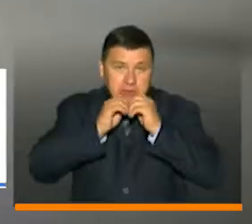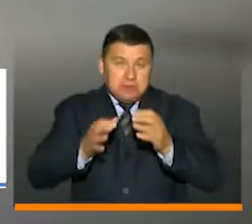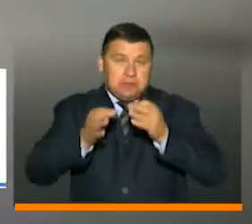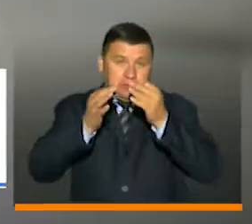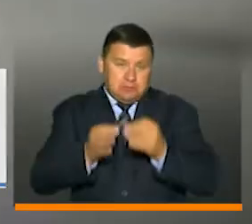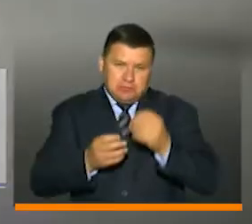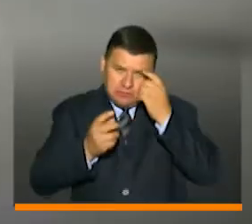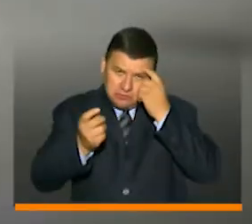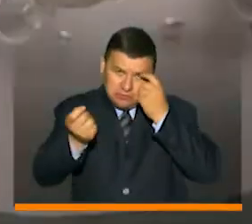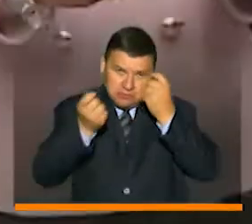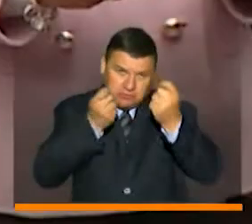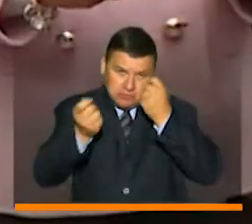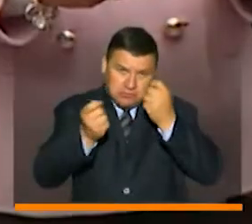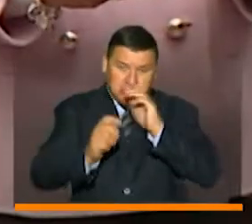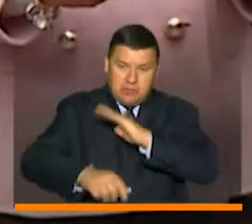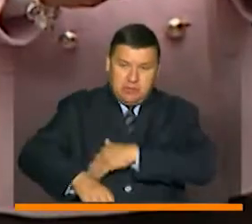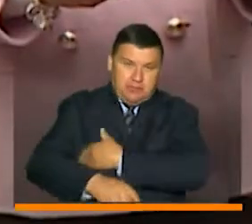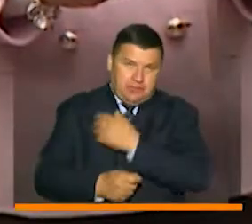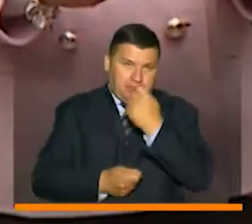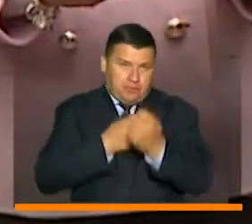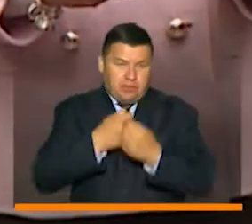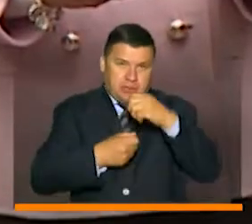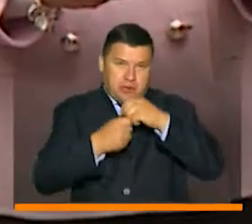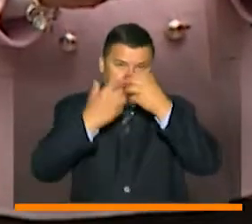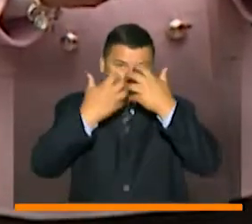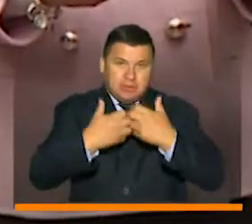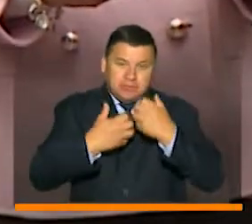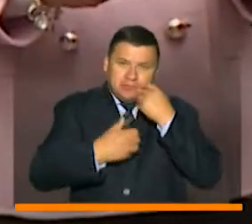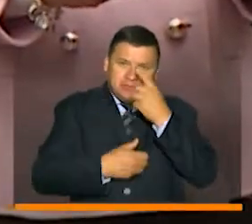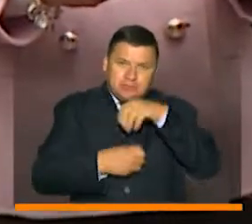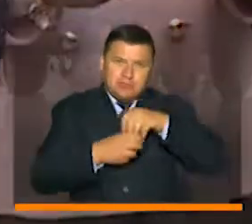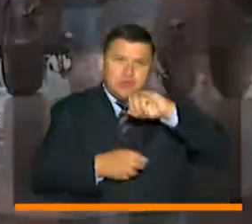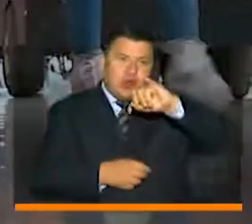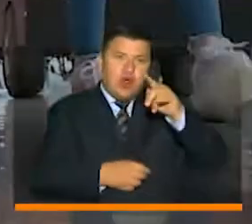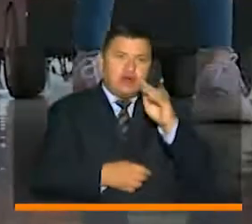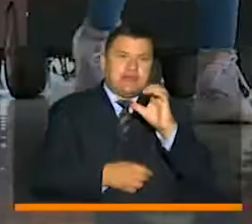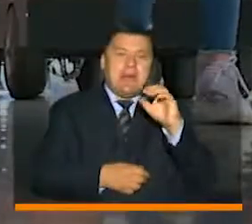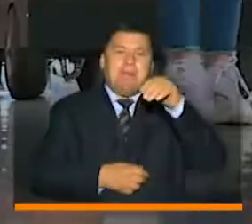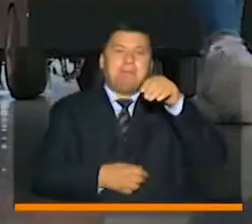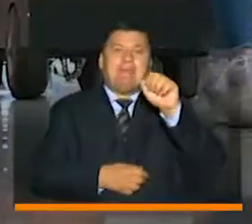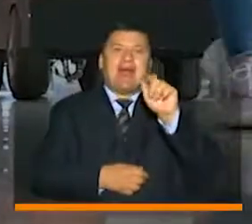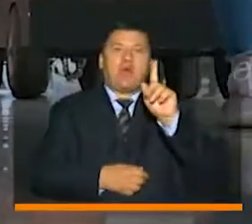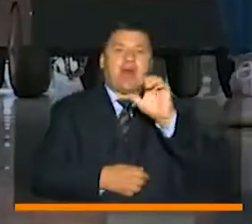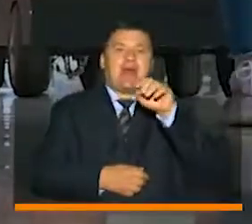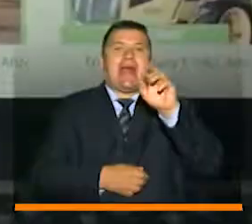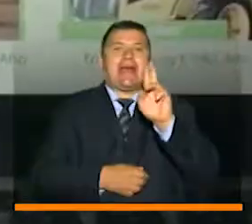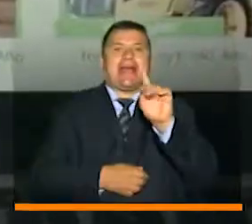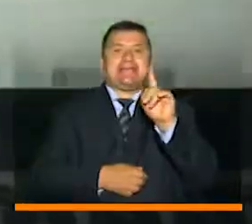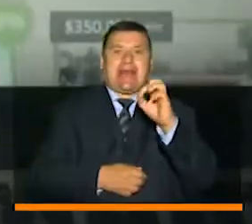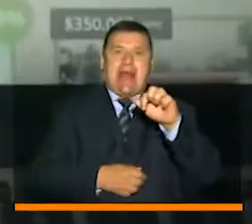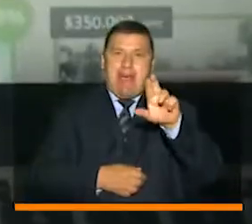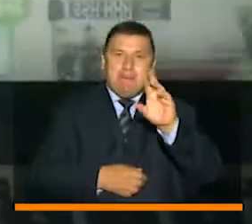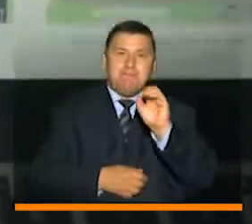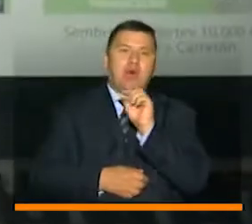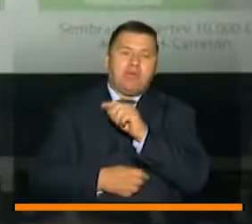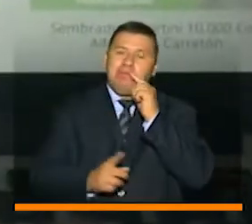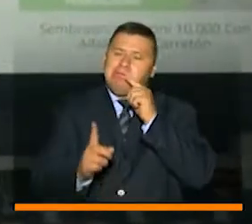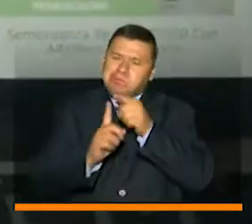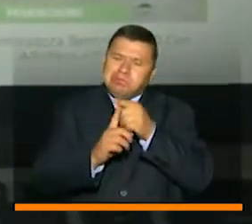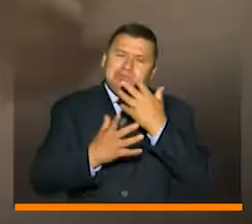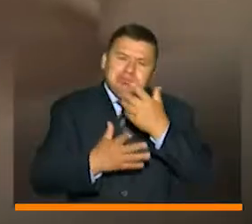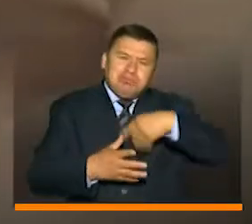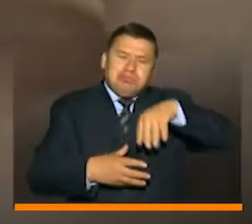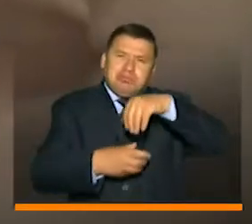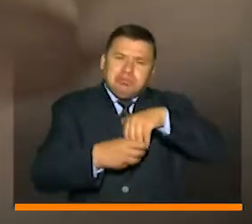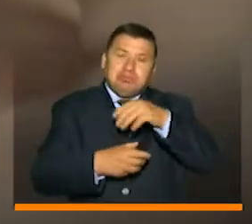oficial de la estrategia, el ministro de Comercio, Industria y Turismo, José Manuel Restrepo, aseguró que de acuerdo a las proyecciones, se